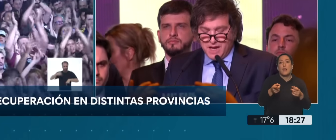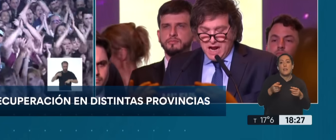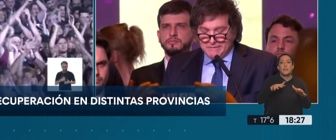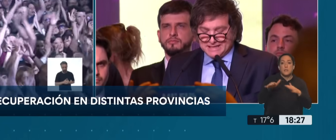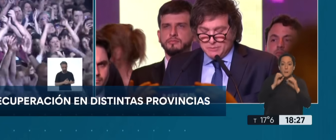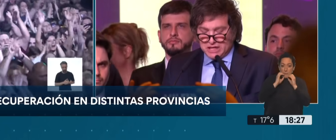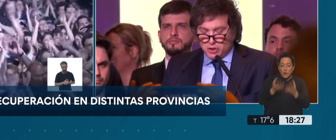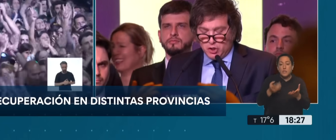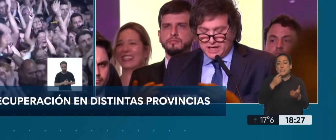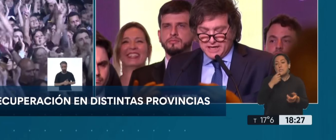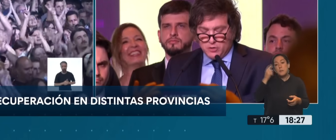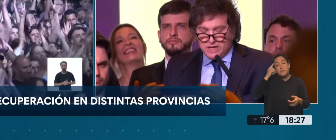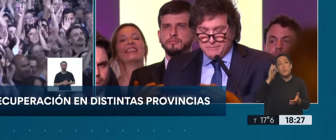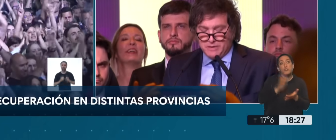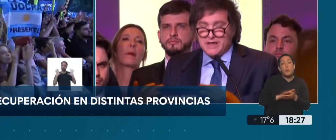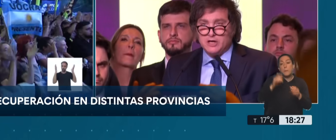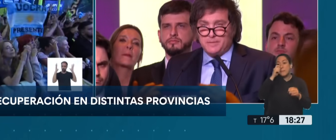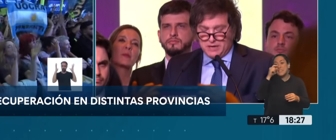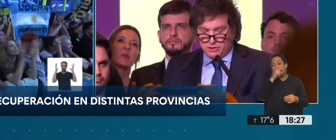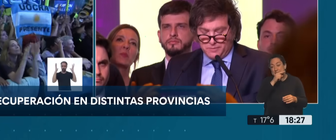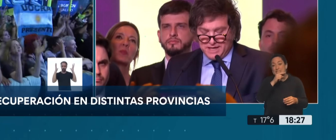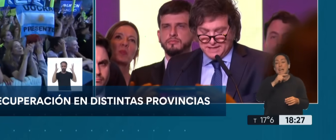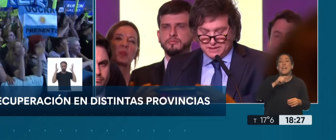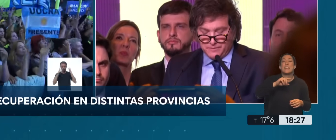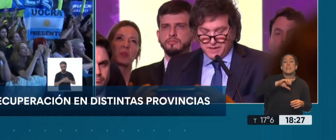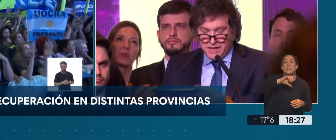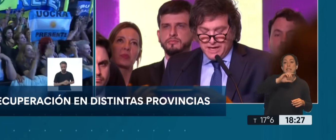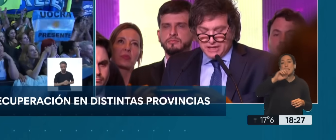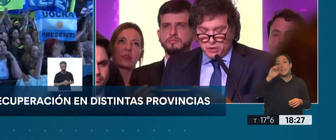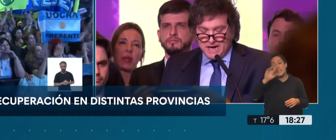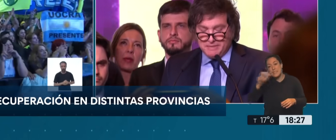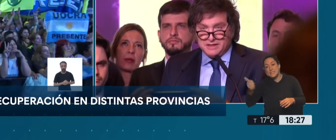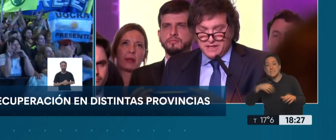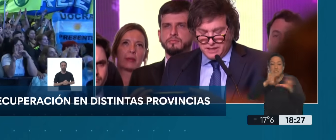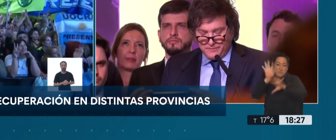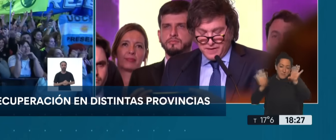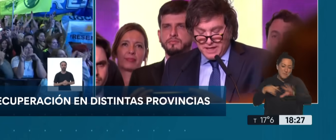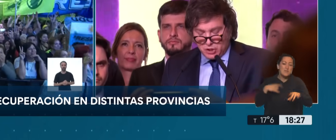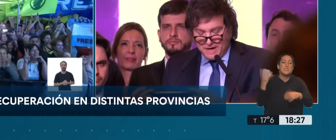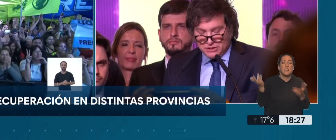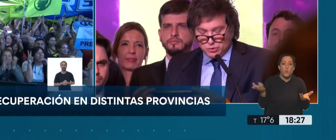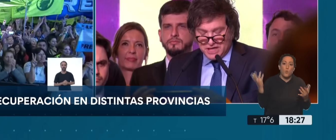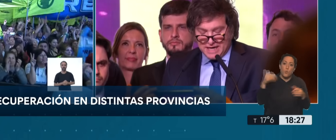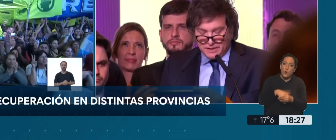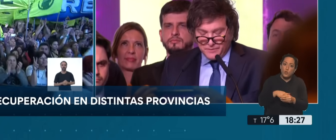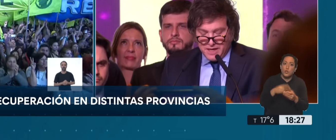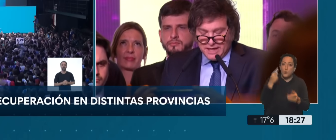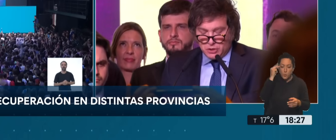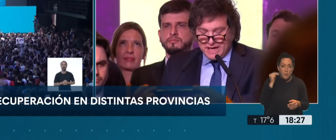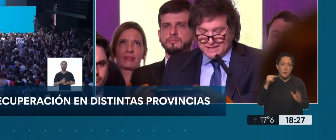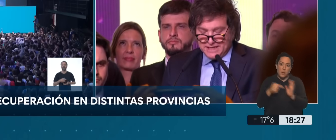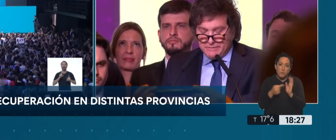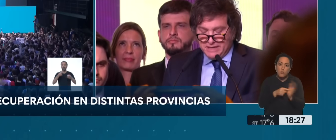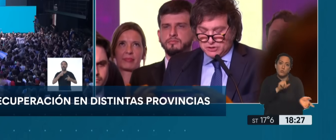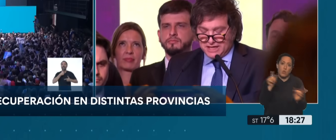uno la piensa en relación con los 27, 36, tenés más de un 30% de votos. Entonces, 9 puntos, ¿no?